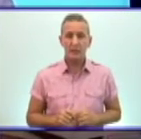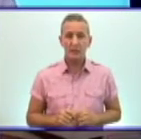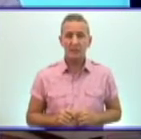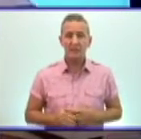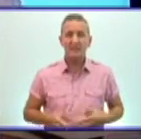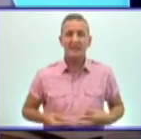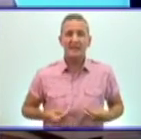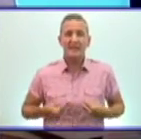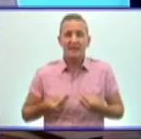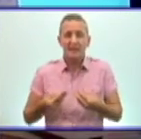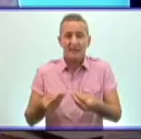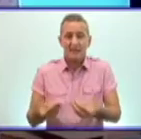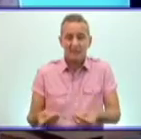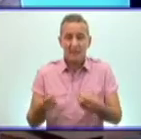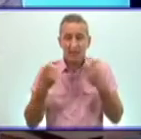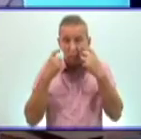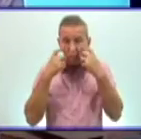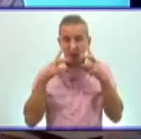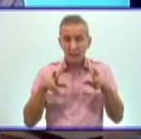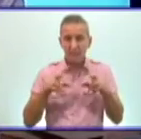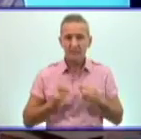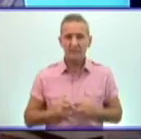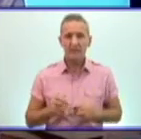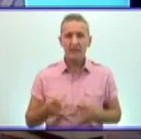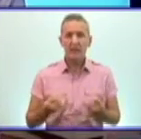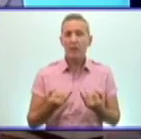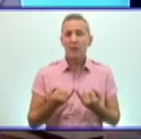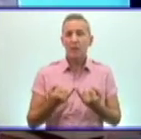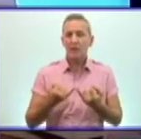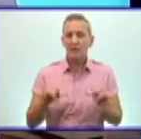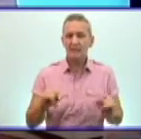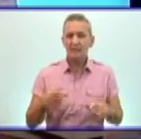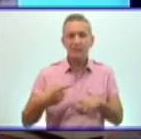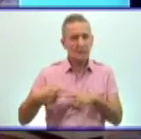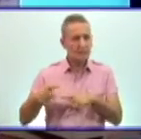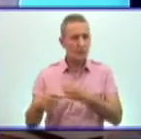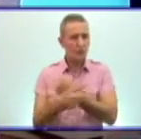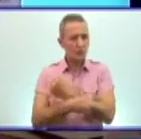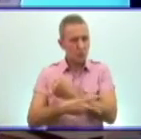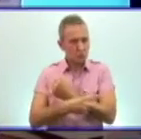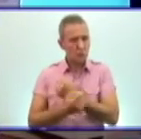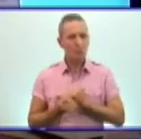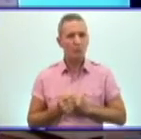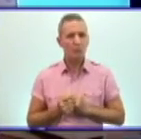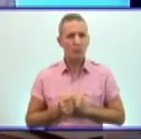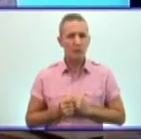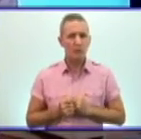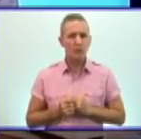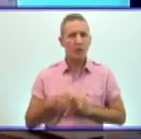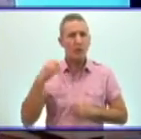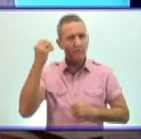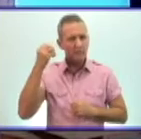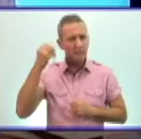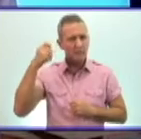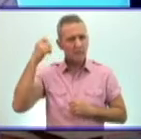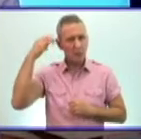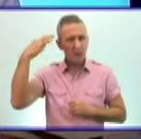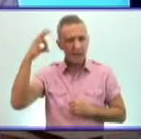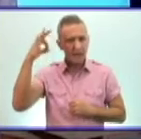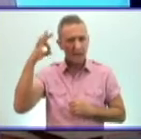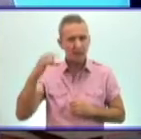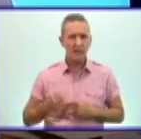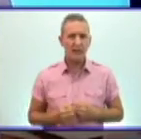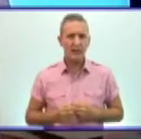vida sencillamente por la independencia de otros pueblos, pensó también en la lógica antiimperialista,